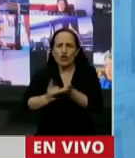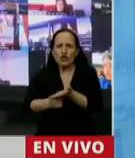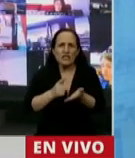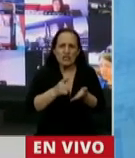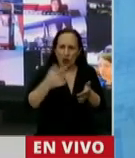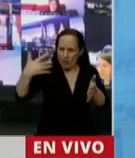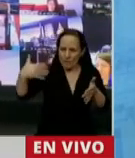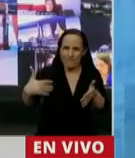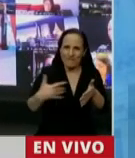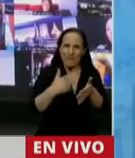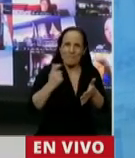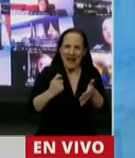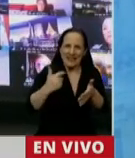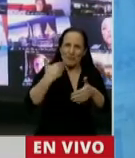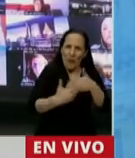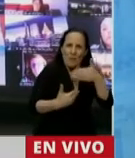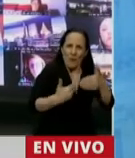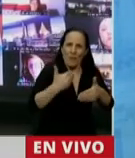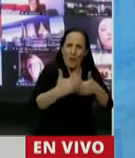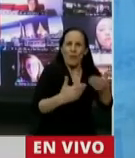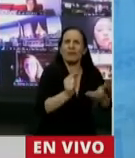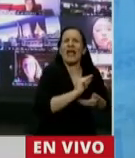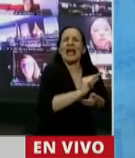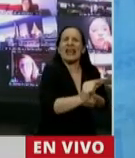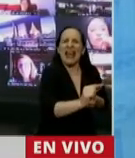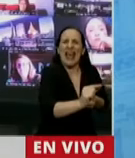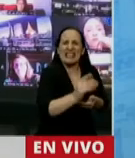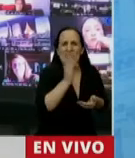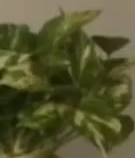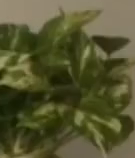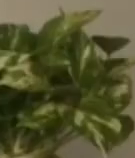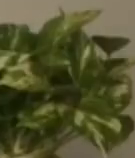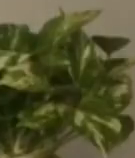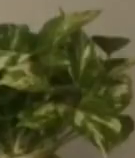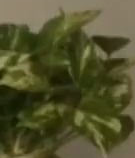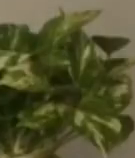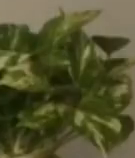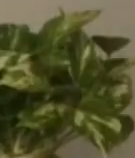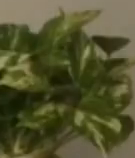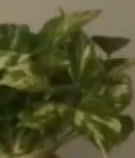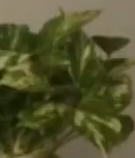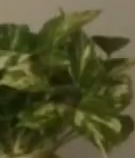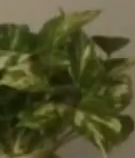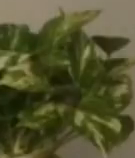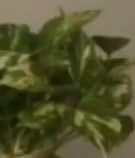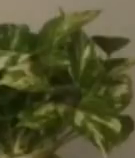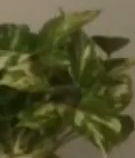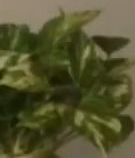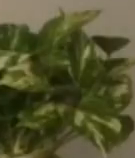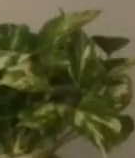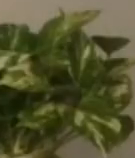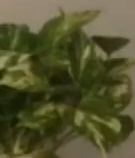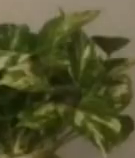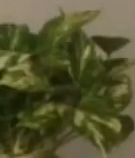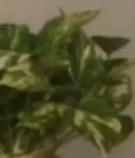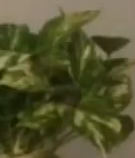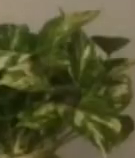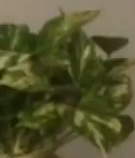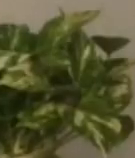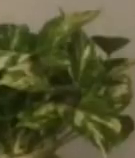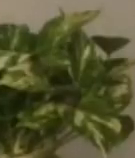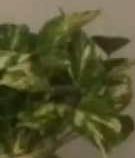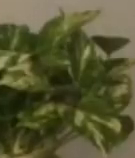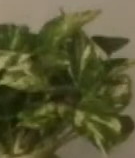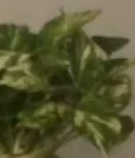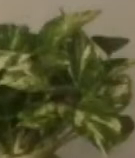bien, hay críticas, por un lado, del sector, ¿no?, del campo respecto de lo que esto pueda significar, y por otra parte también hay